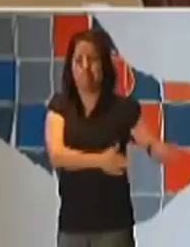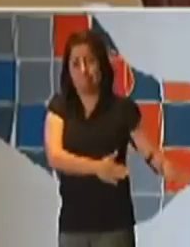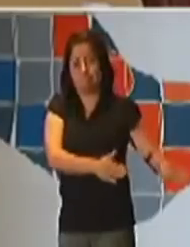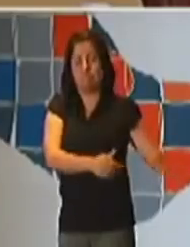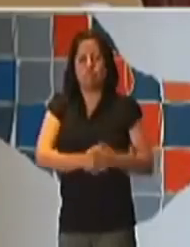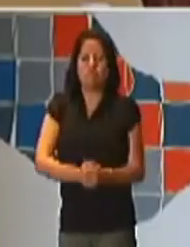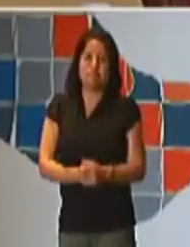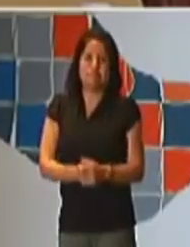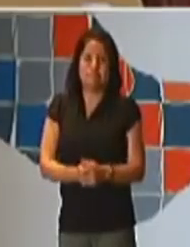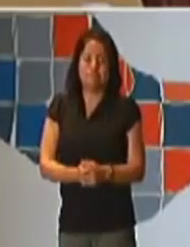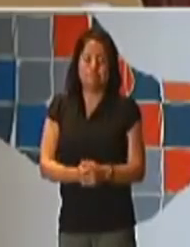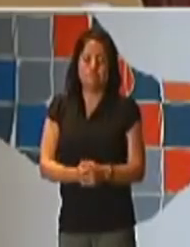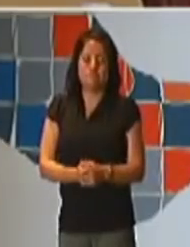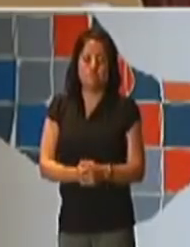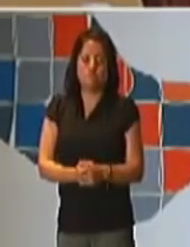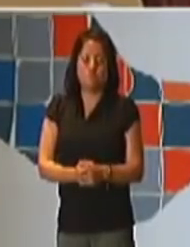la